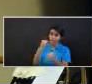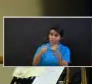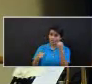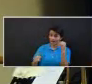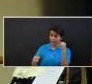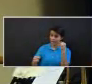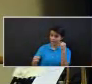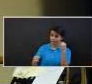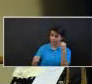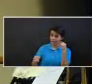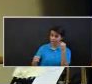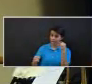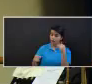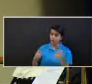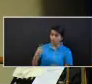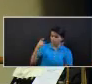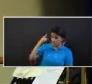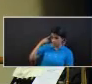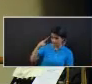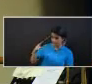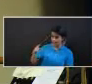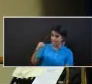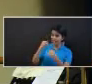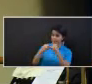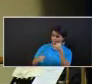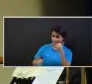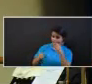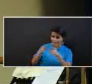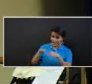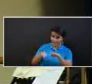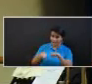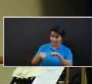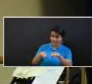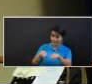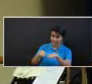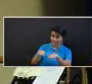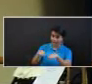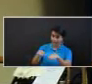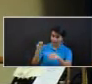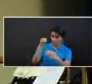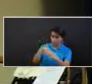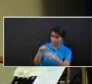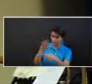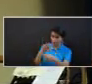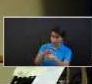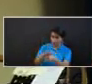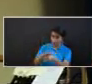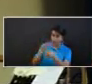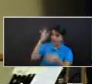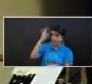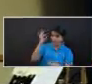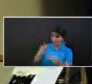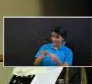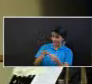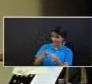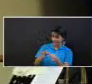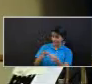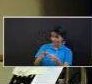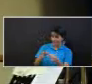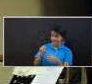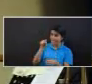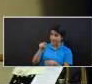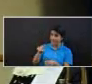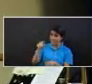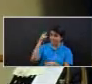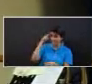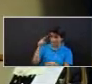Un día habrás acabado la carrera, guardado la fe. Ese día el